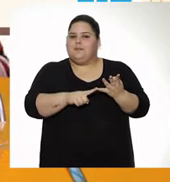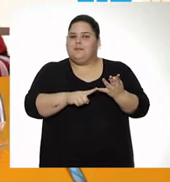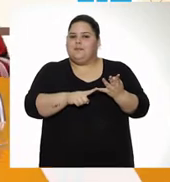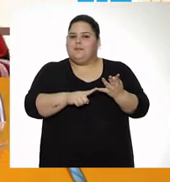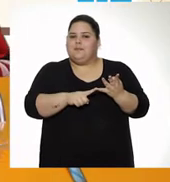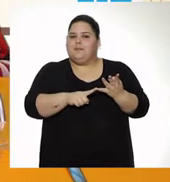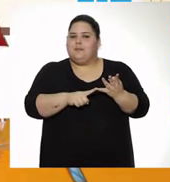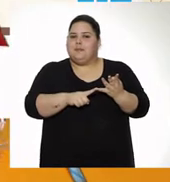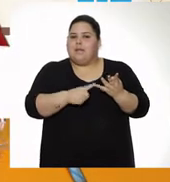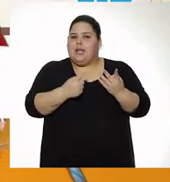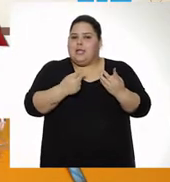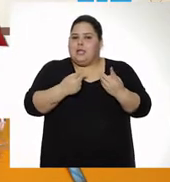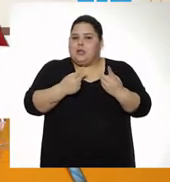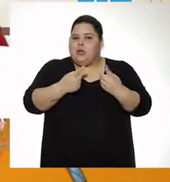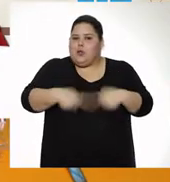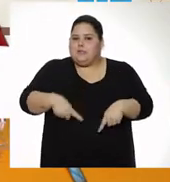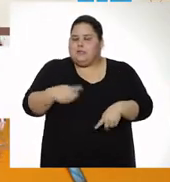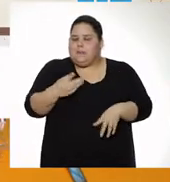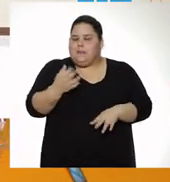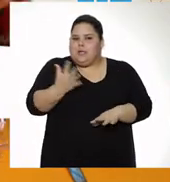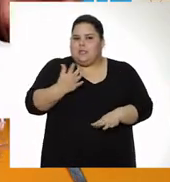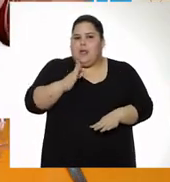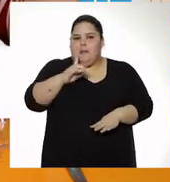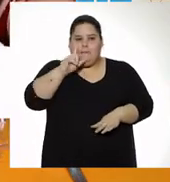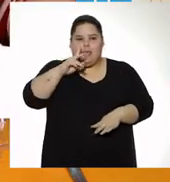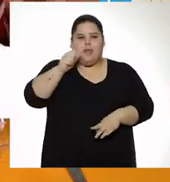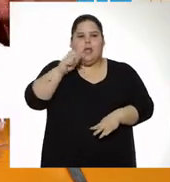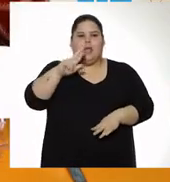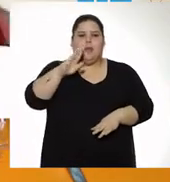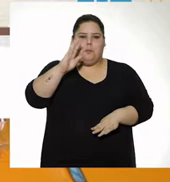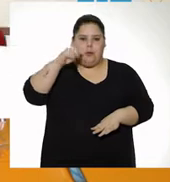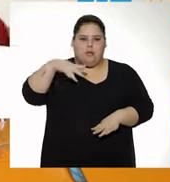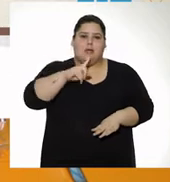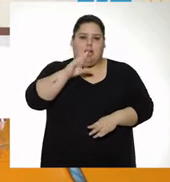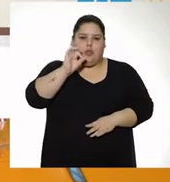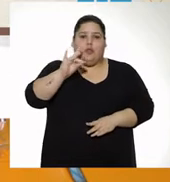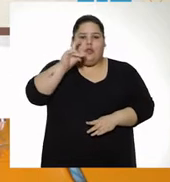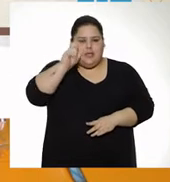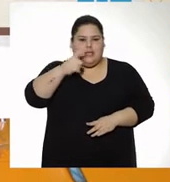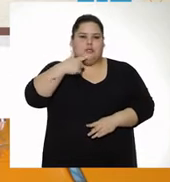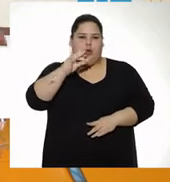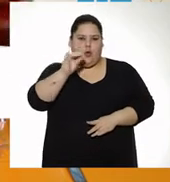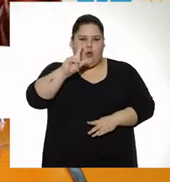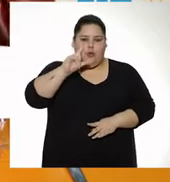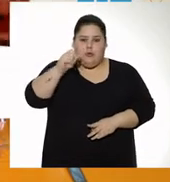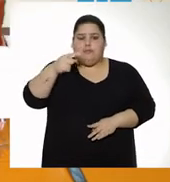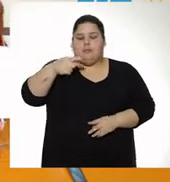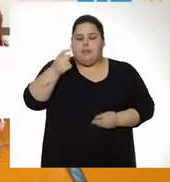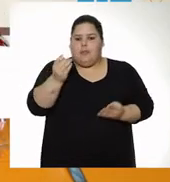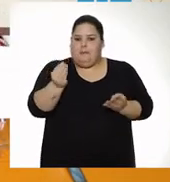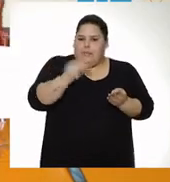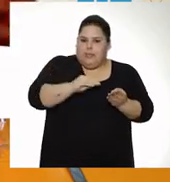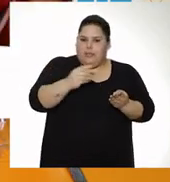el elemento especial, bicarbonato de sodio. Todo esto, y para que se vea un poco mejor, lo